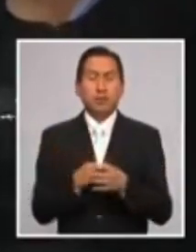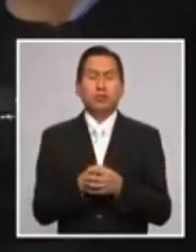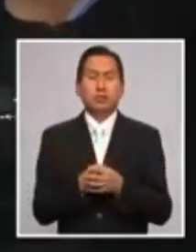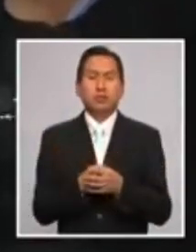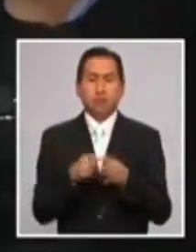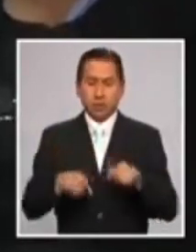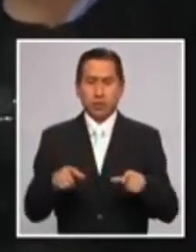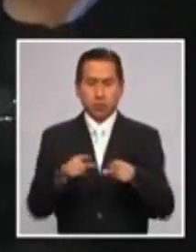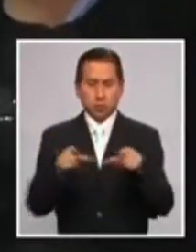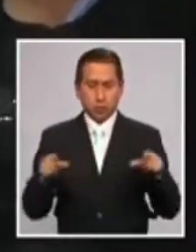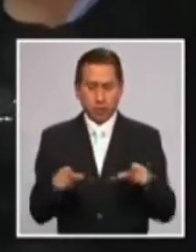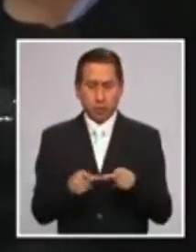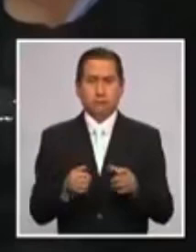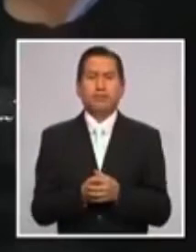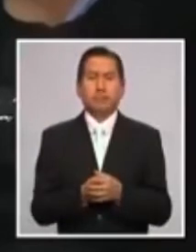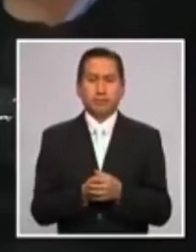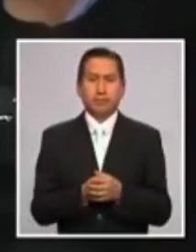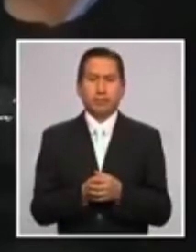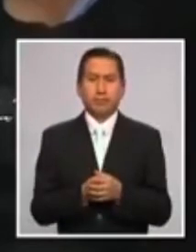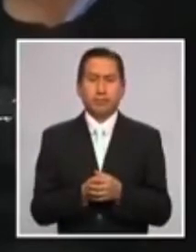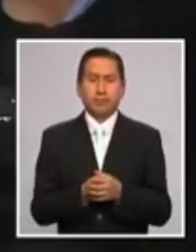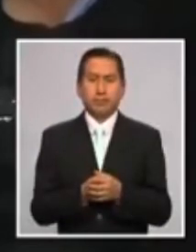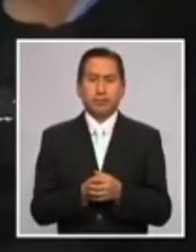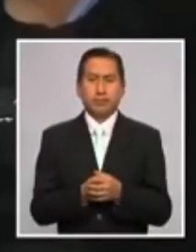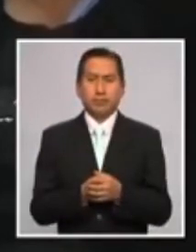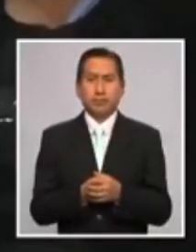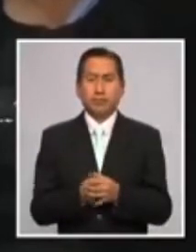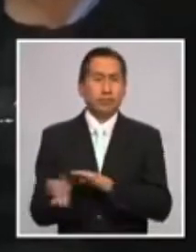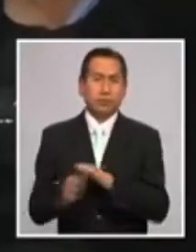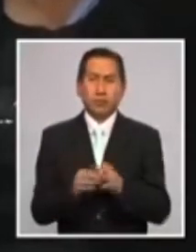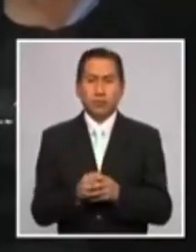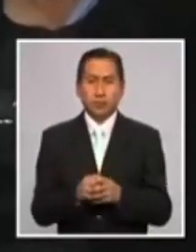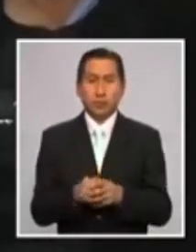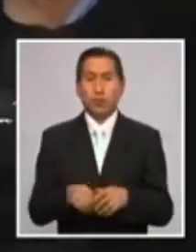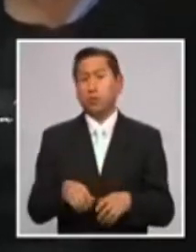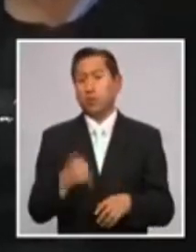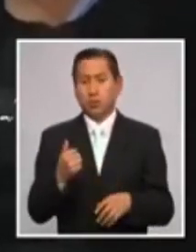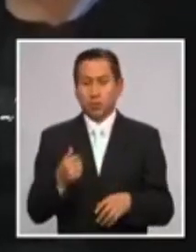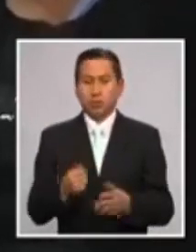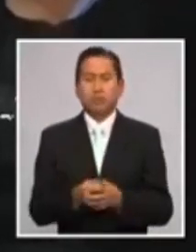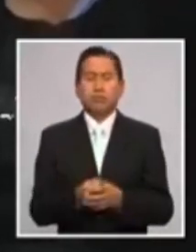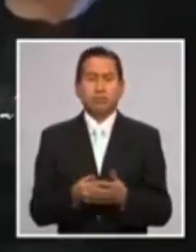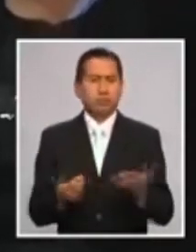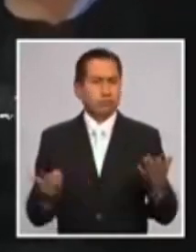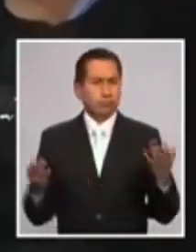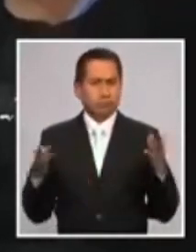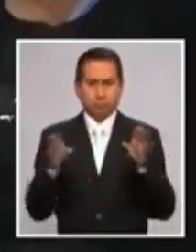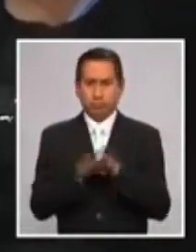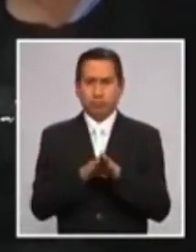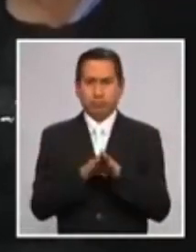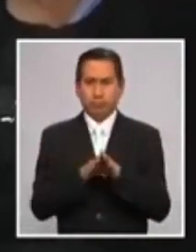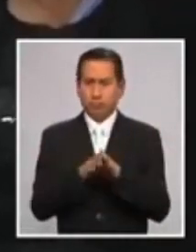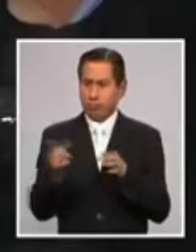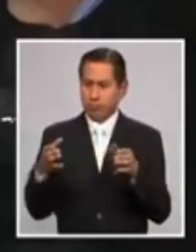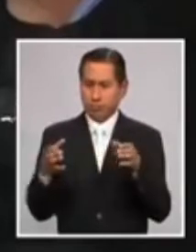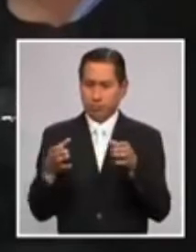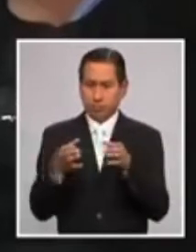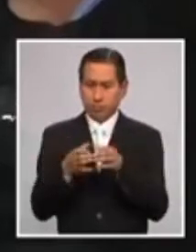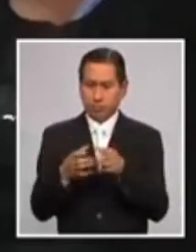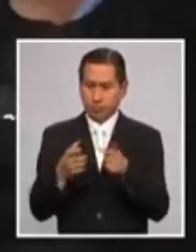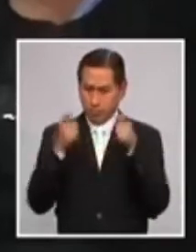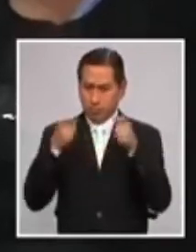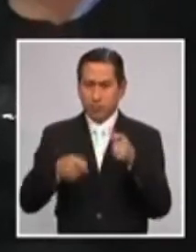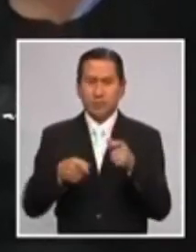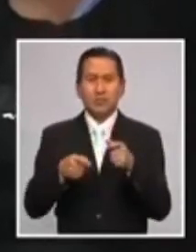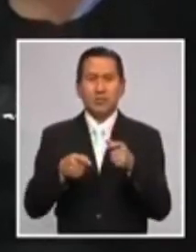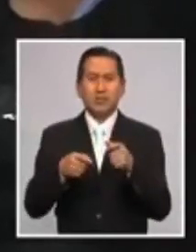de Patacamaya. Como segundo punto, cierre total de la aduana de